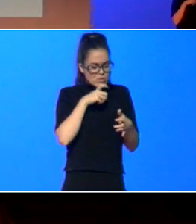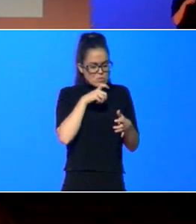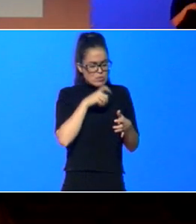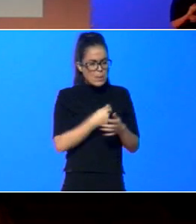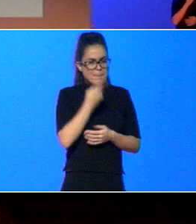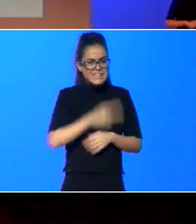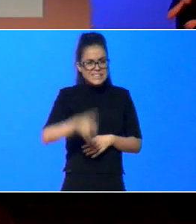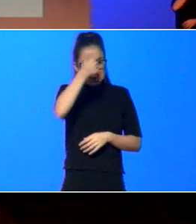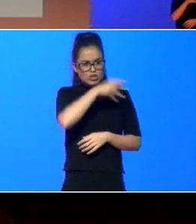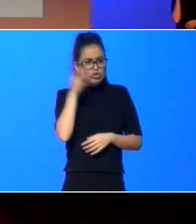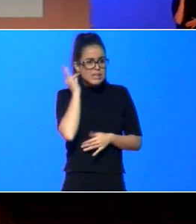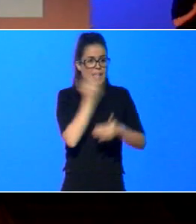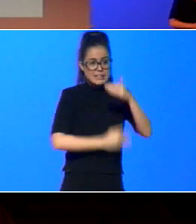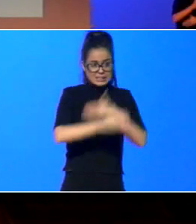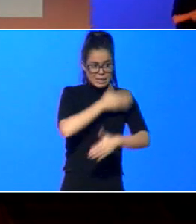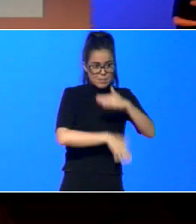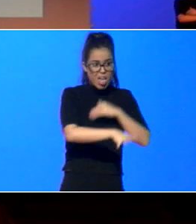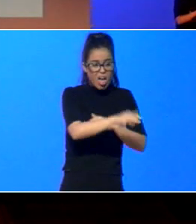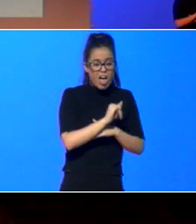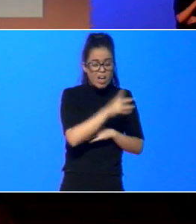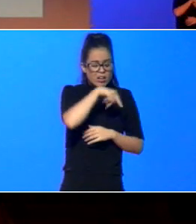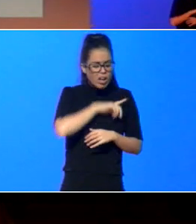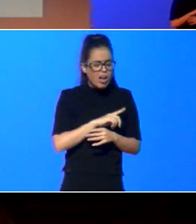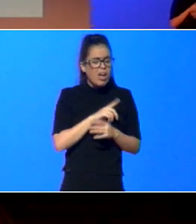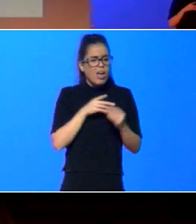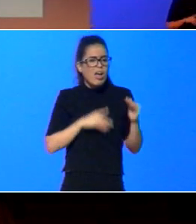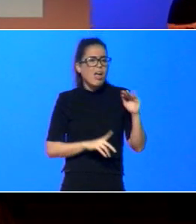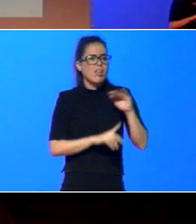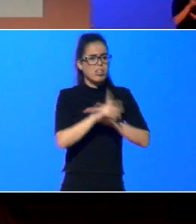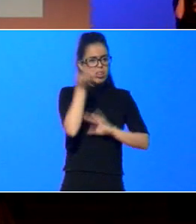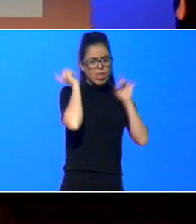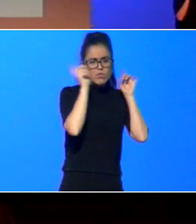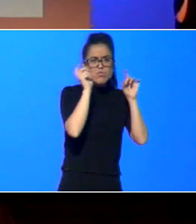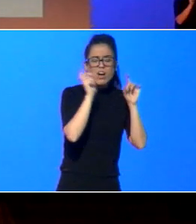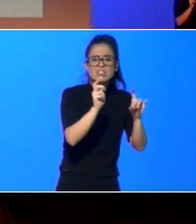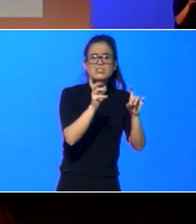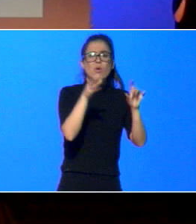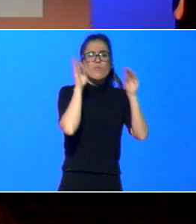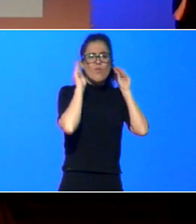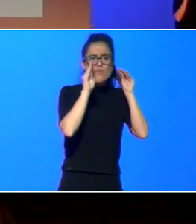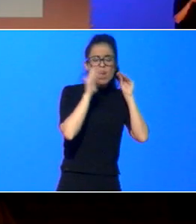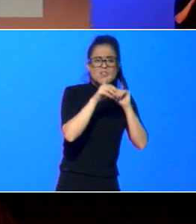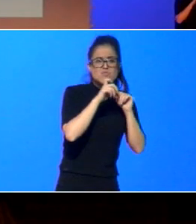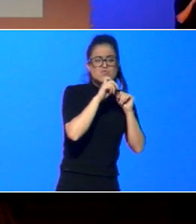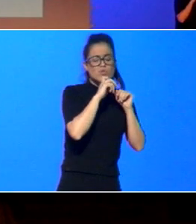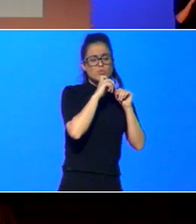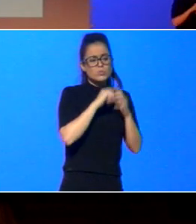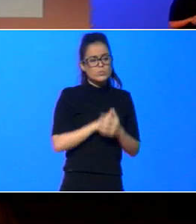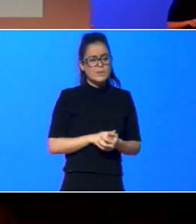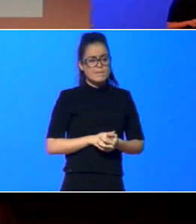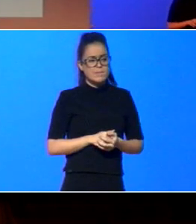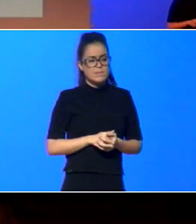niñas y niños con discapacidad accedan al ámbito educativo se formen como hacer que esto es muy importante